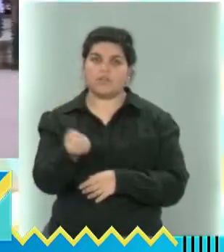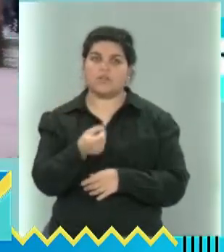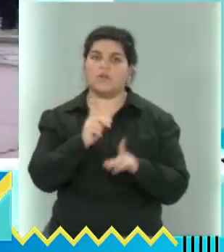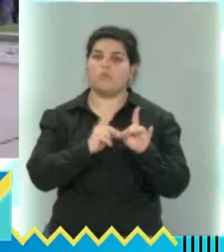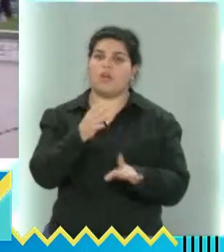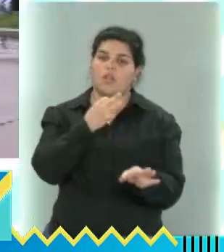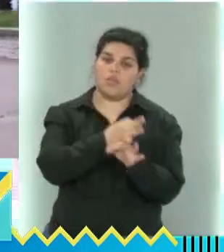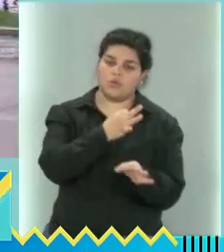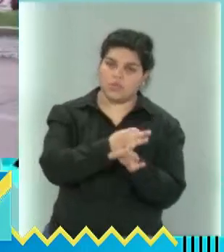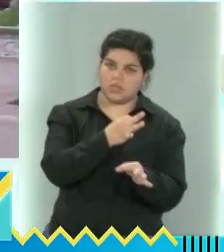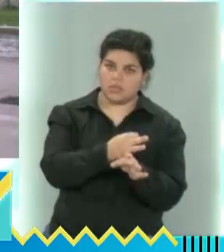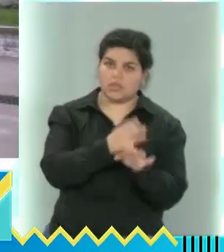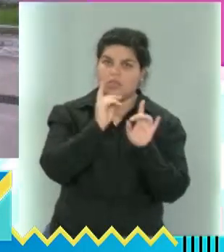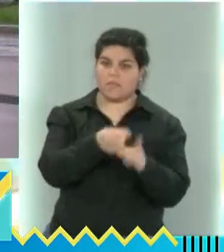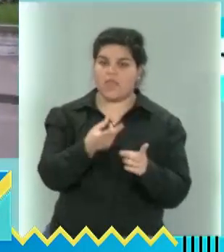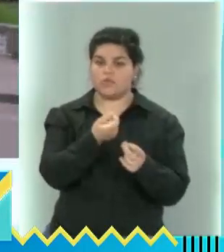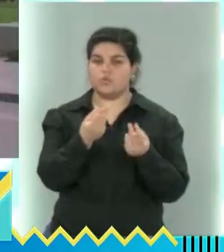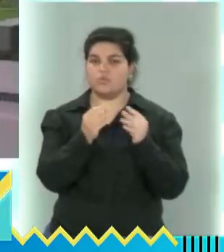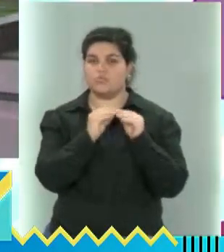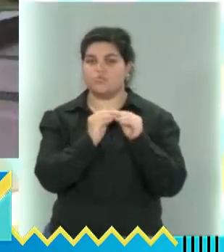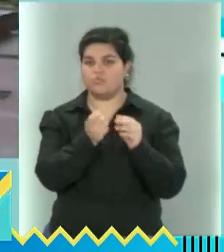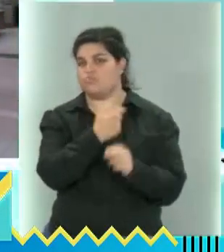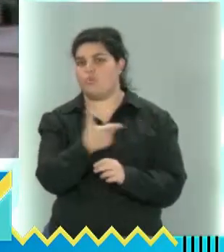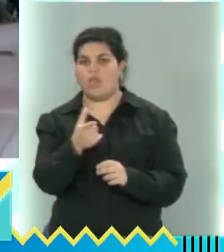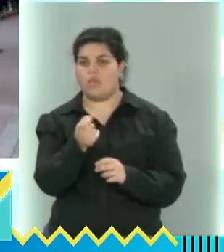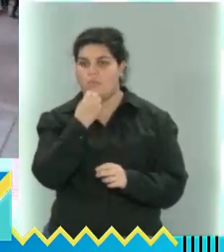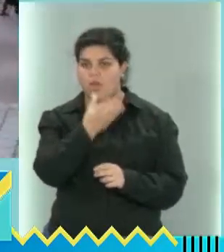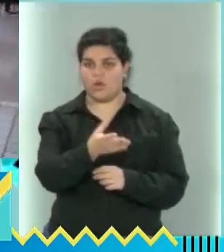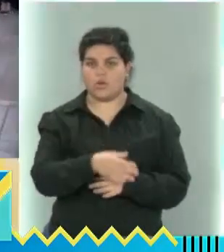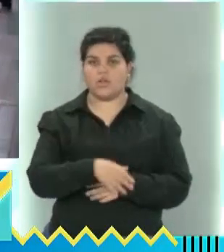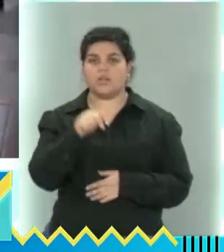su reivindicación salarial